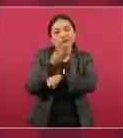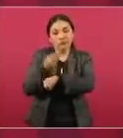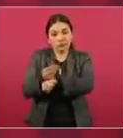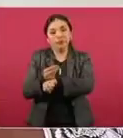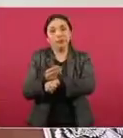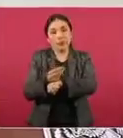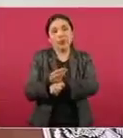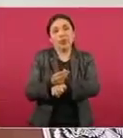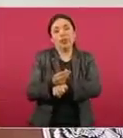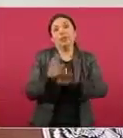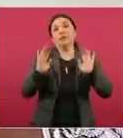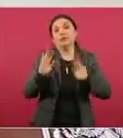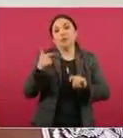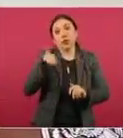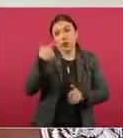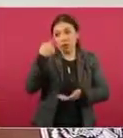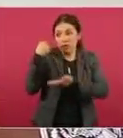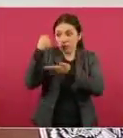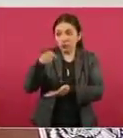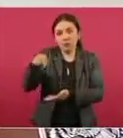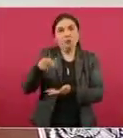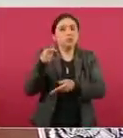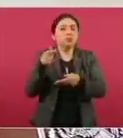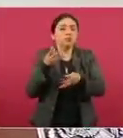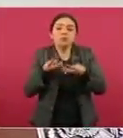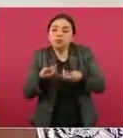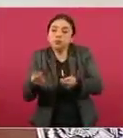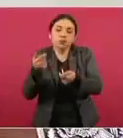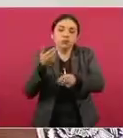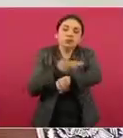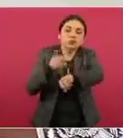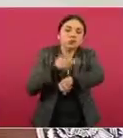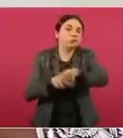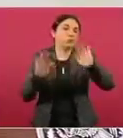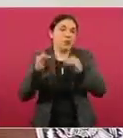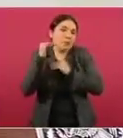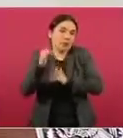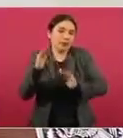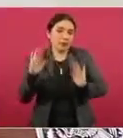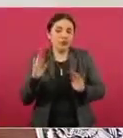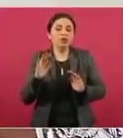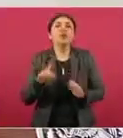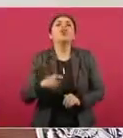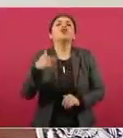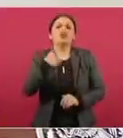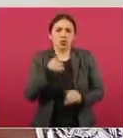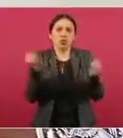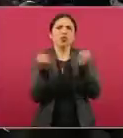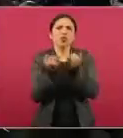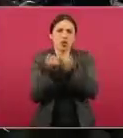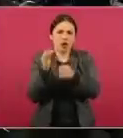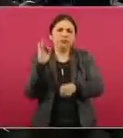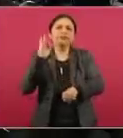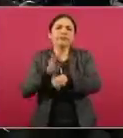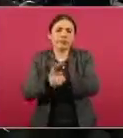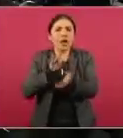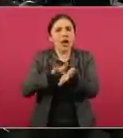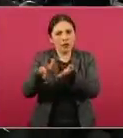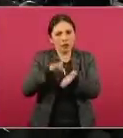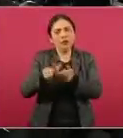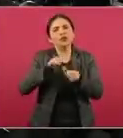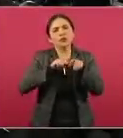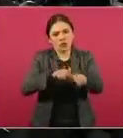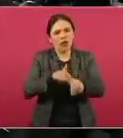hasta donde les alcance, y van a contar con nosotros también, vamos a seguir